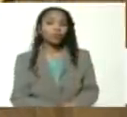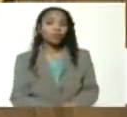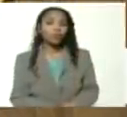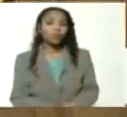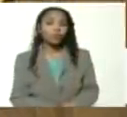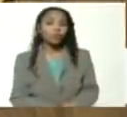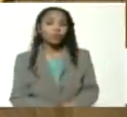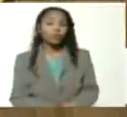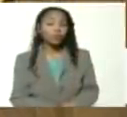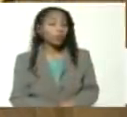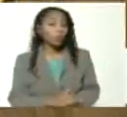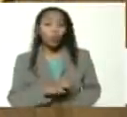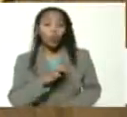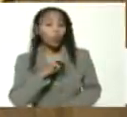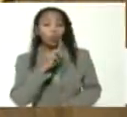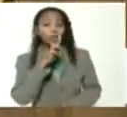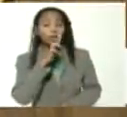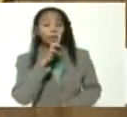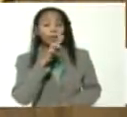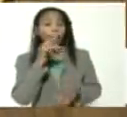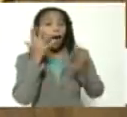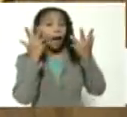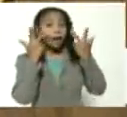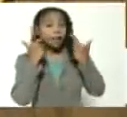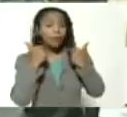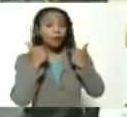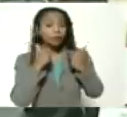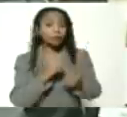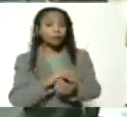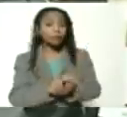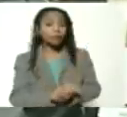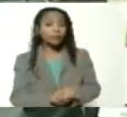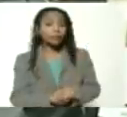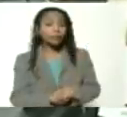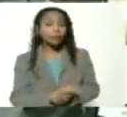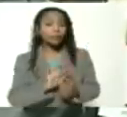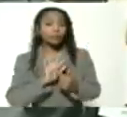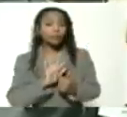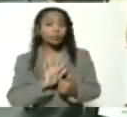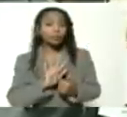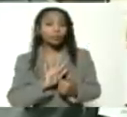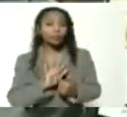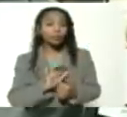Los terribles animal crush fetish,